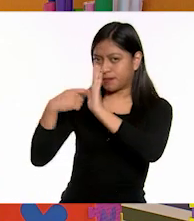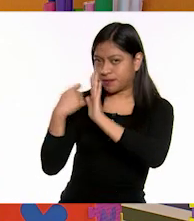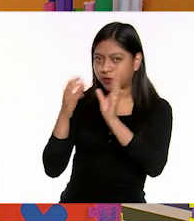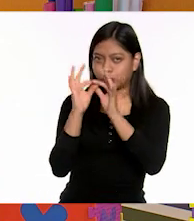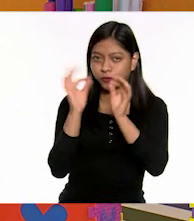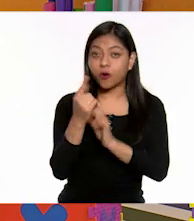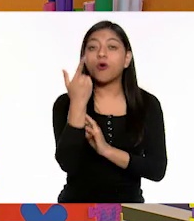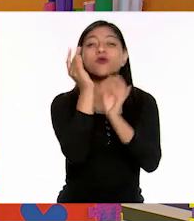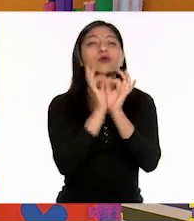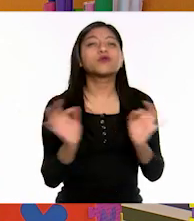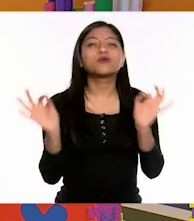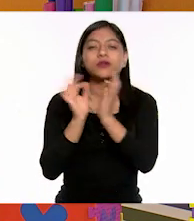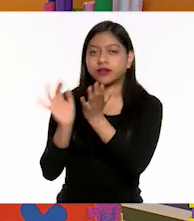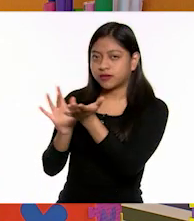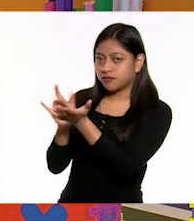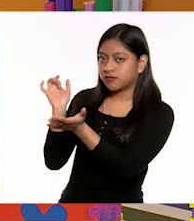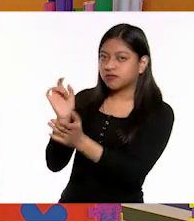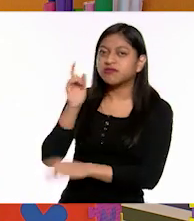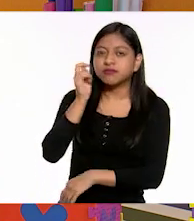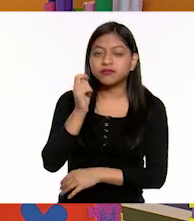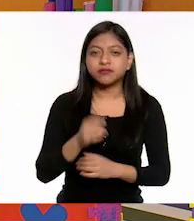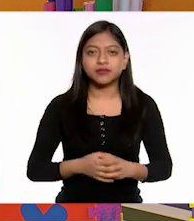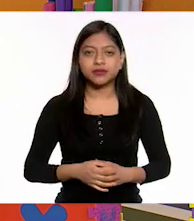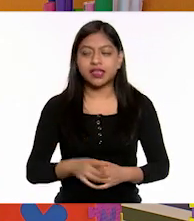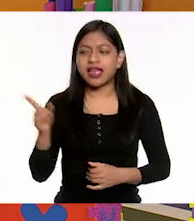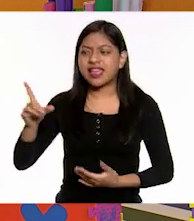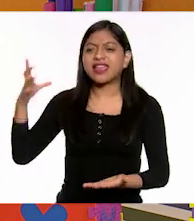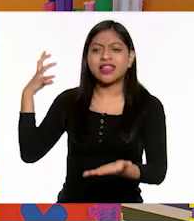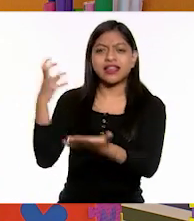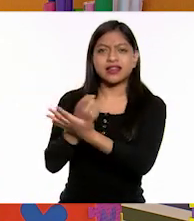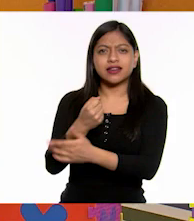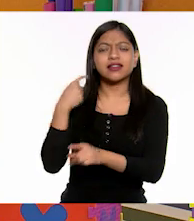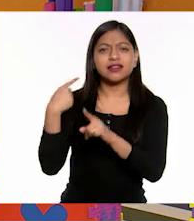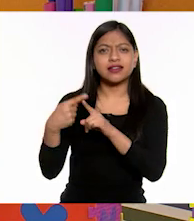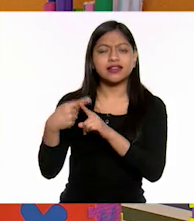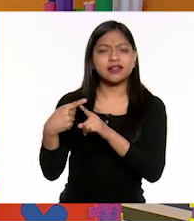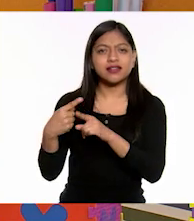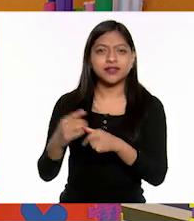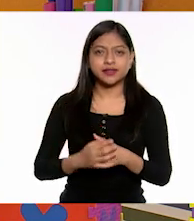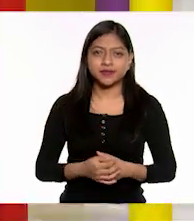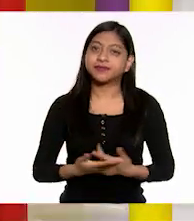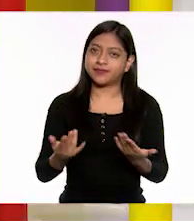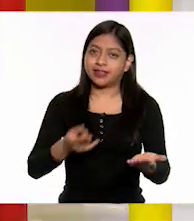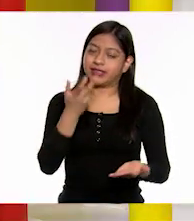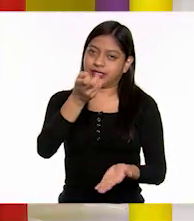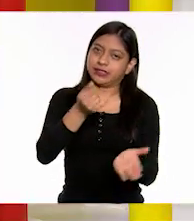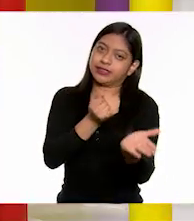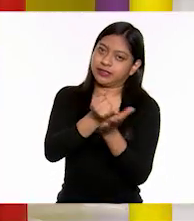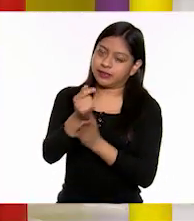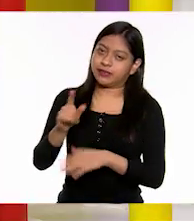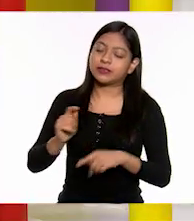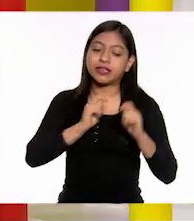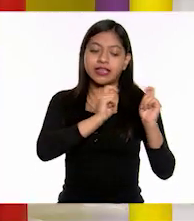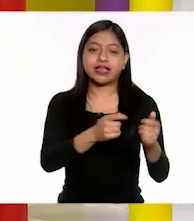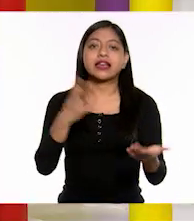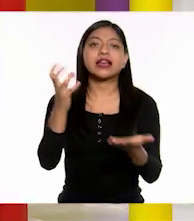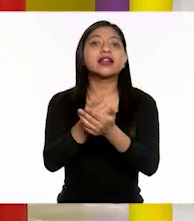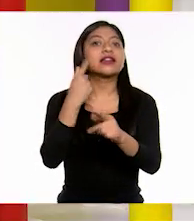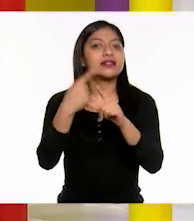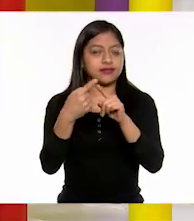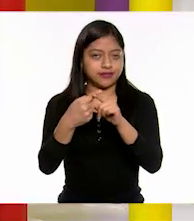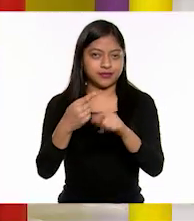muy importante quién va a ser el ganador quién va a ser el ganador quién gana